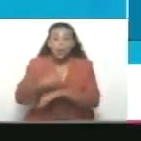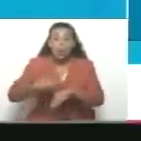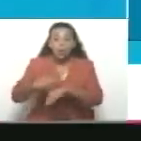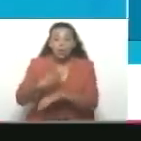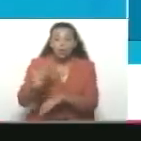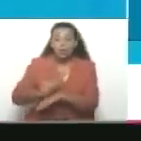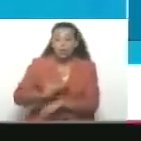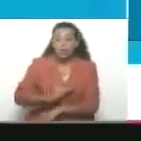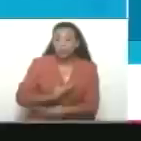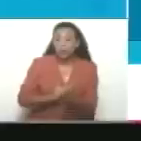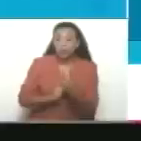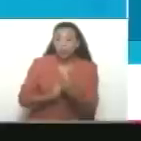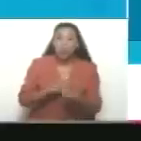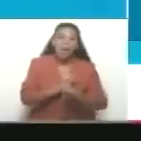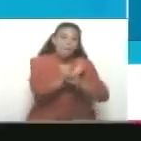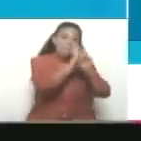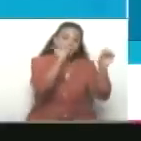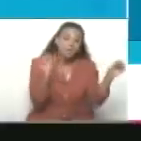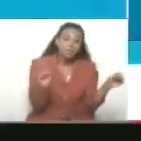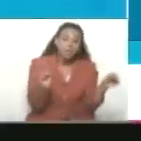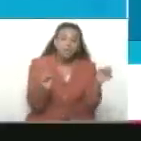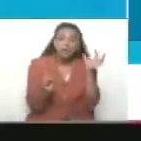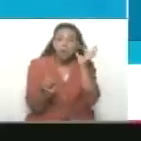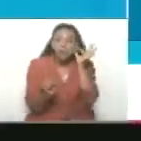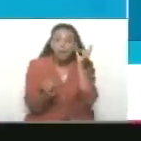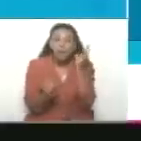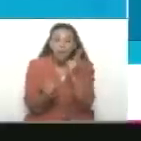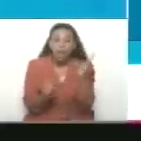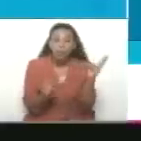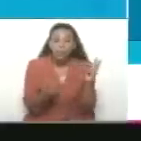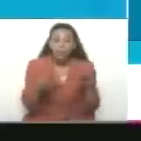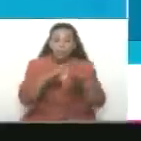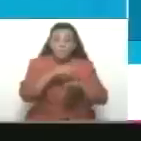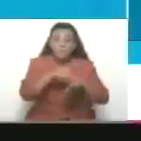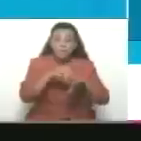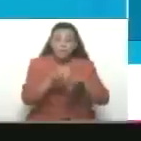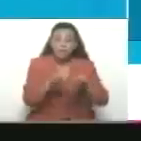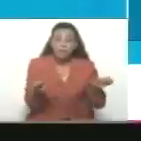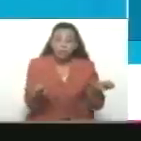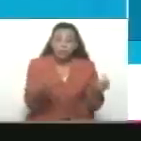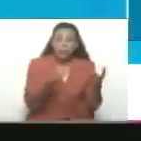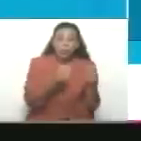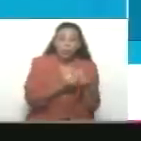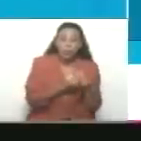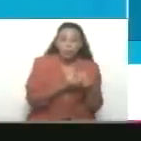alcalde mañana en la mañana amanece allá el equipo de la